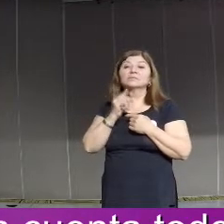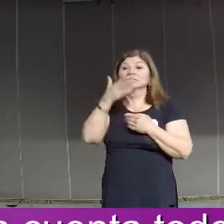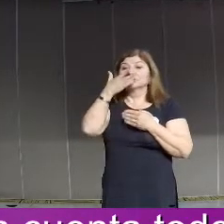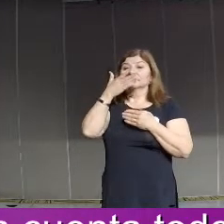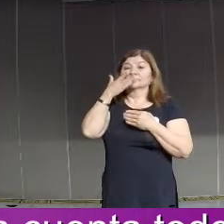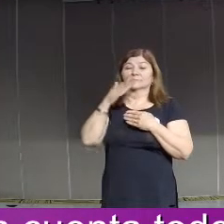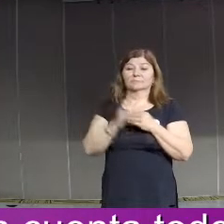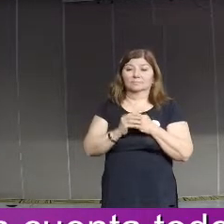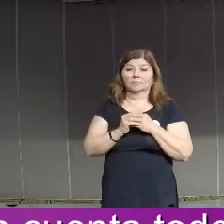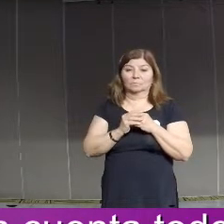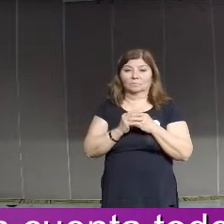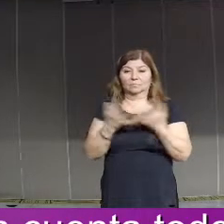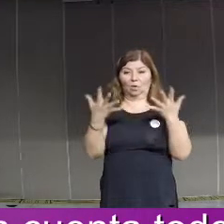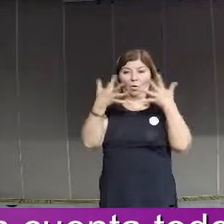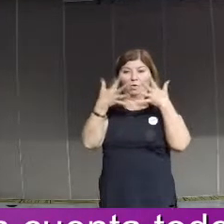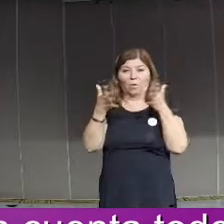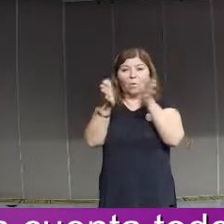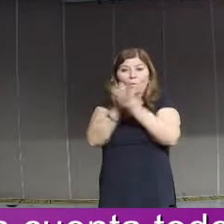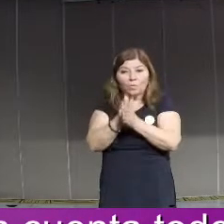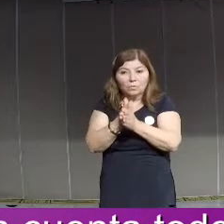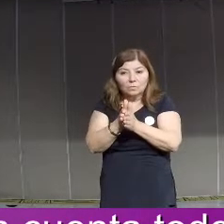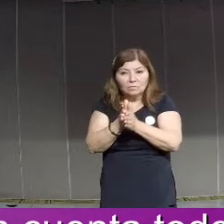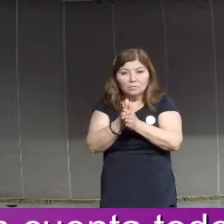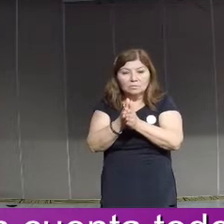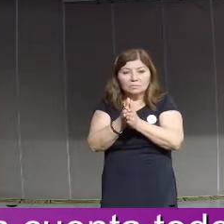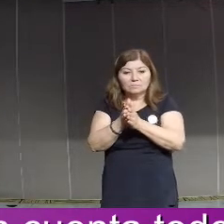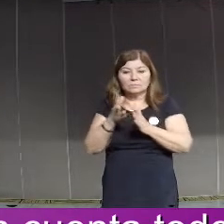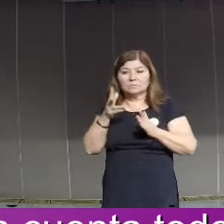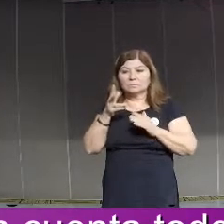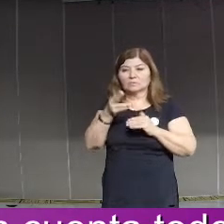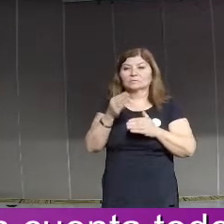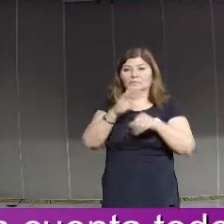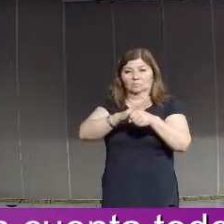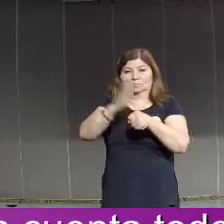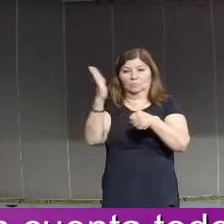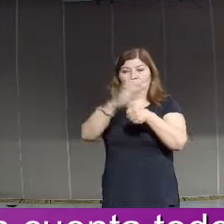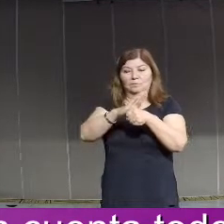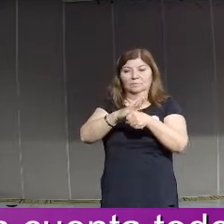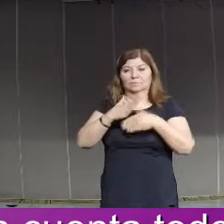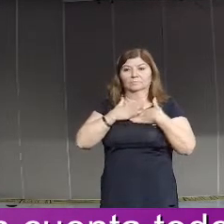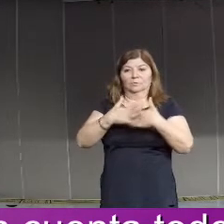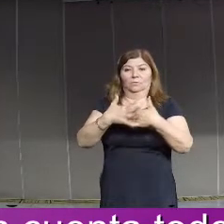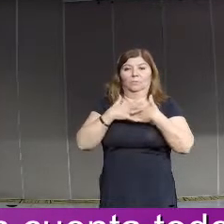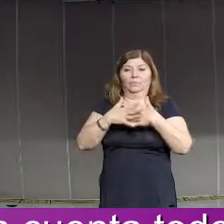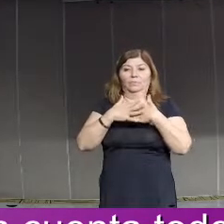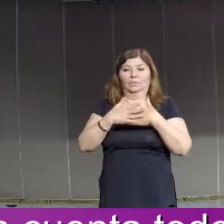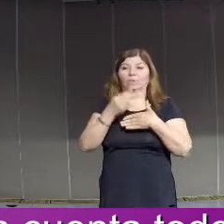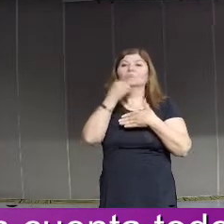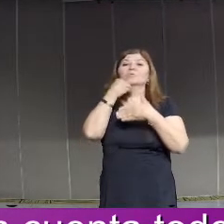el entrecruzamiento de las vías y la interrupción breve de la respiración que se produce durante el acto de la